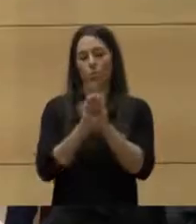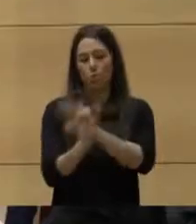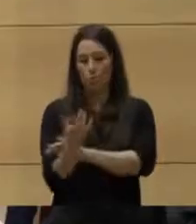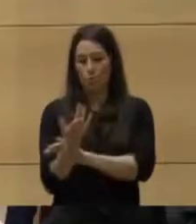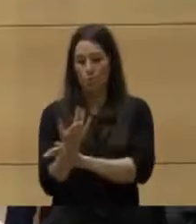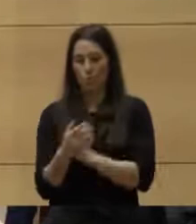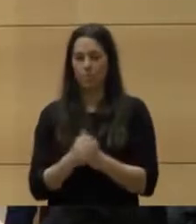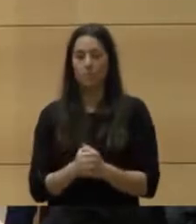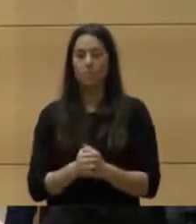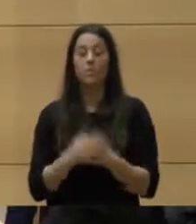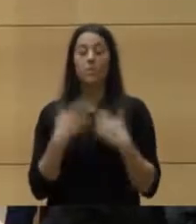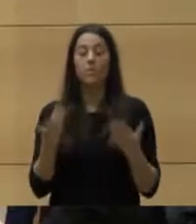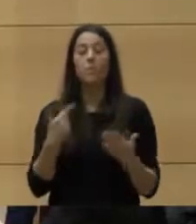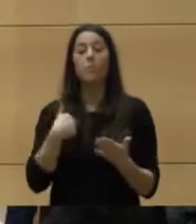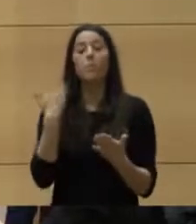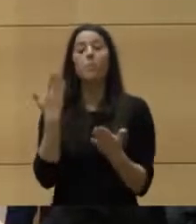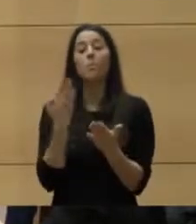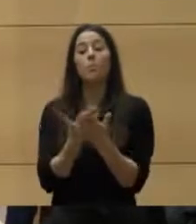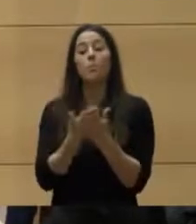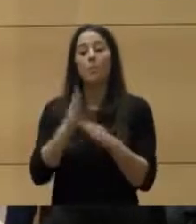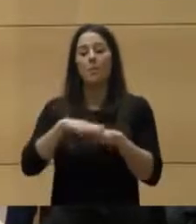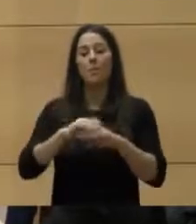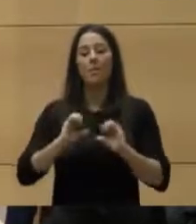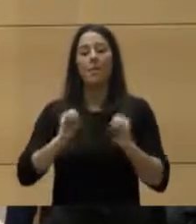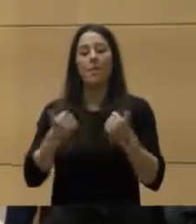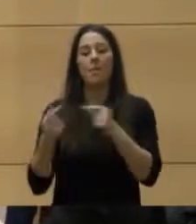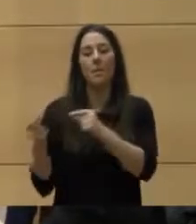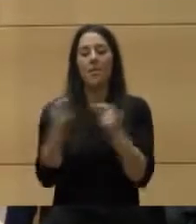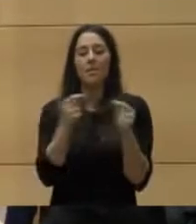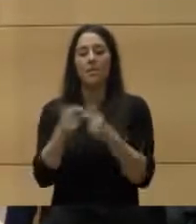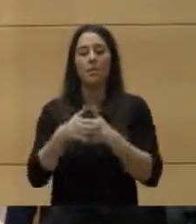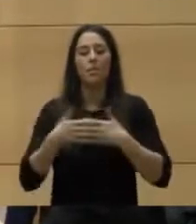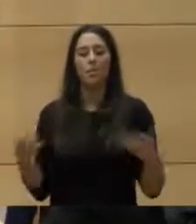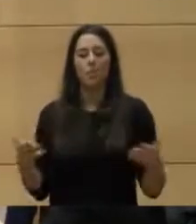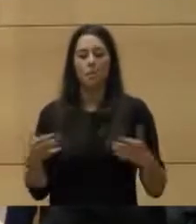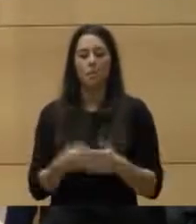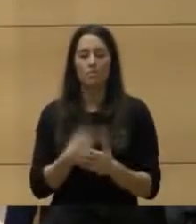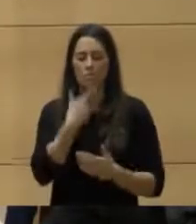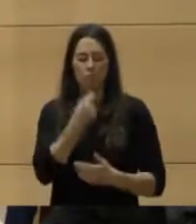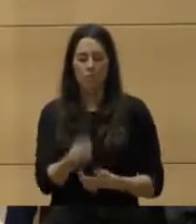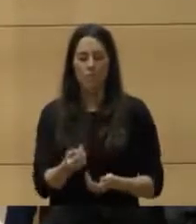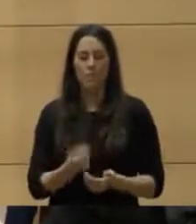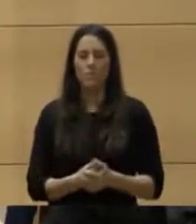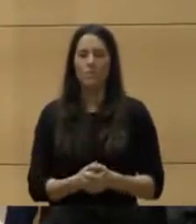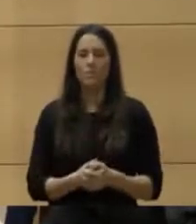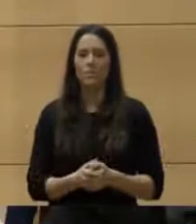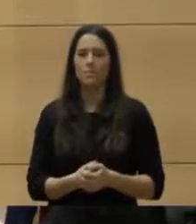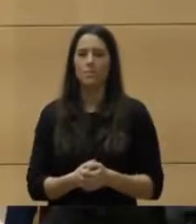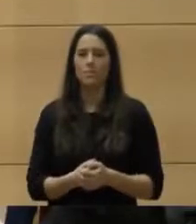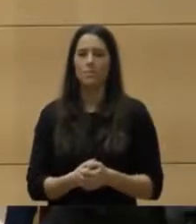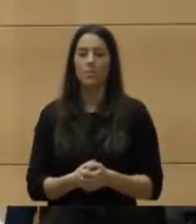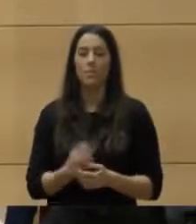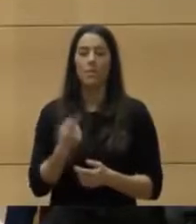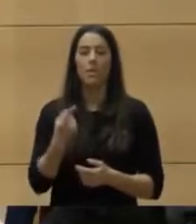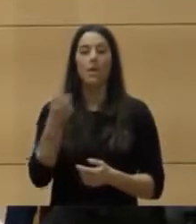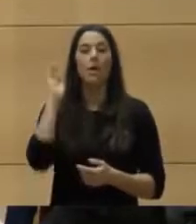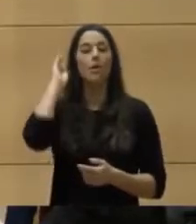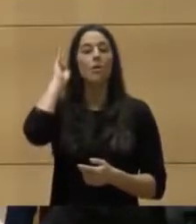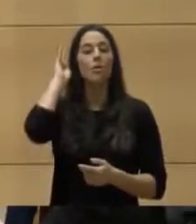cuál sería la propuesta para iniciar el debate? Pues muy fácil. Sería la